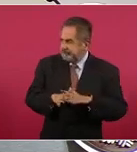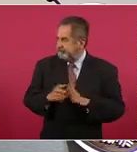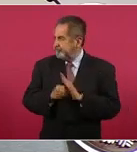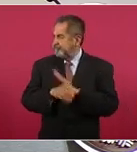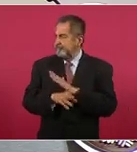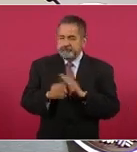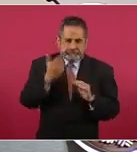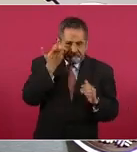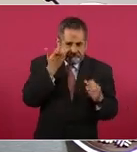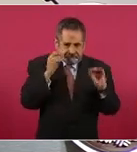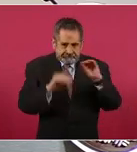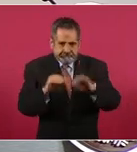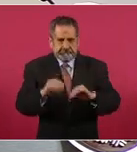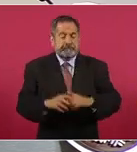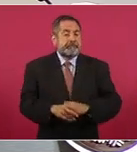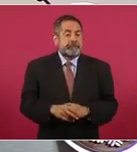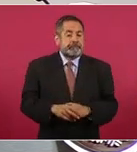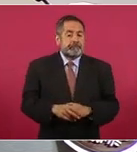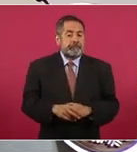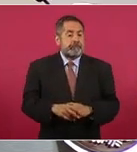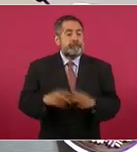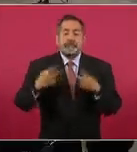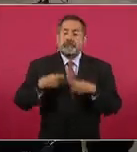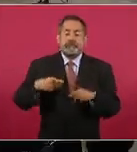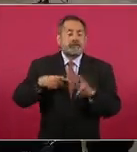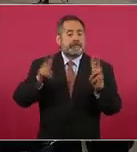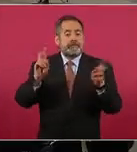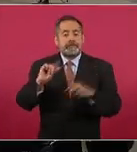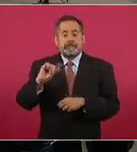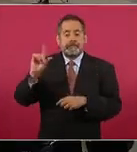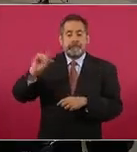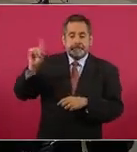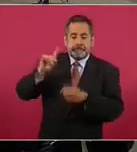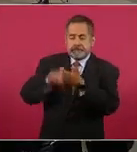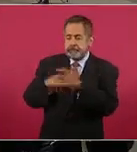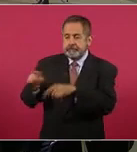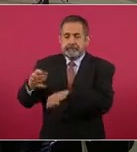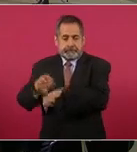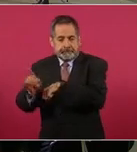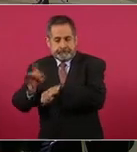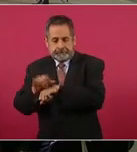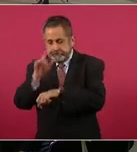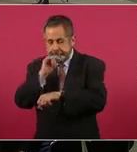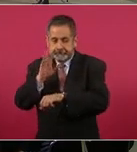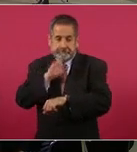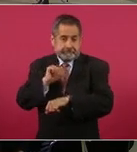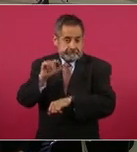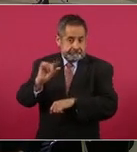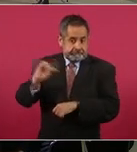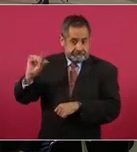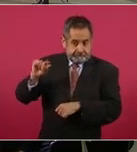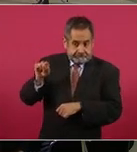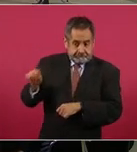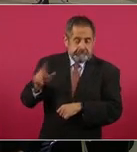cuanto a servidores que presuntamente tienen faltas administrativas, hemos presentado